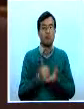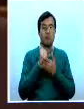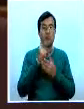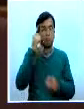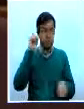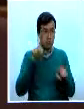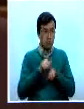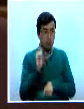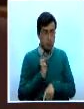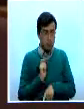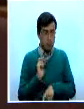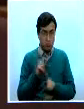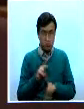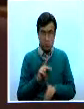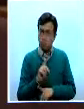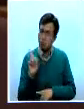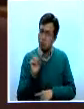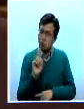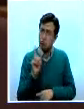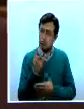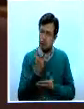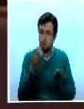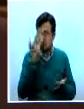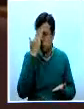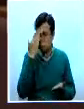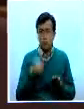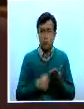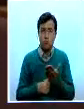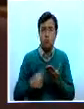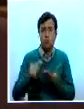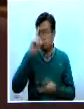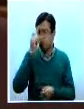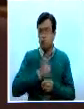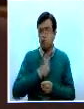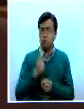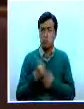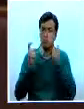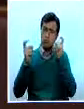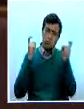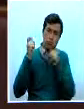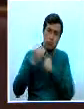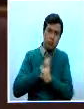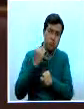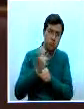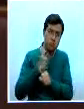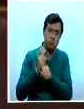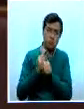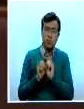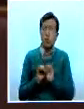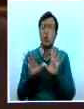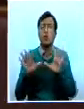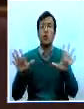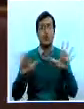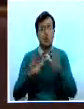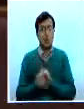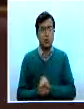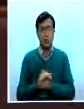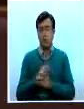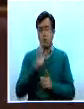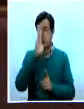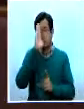salariales porque el ministerio fija y regula el trabajo como concepto global y que no sólo ahora está